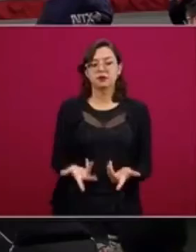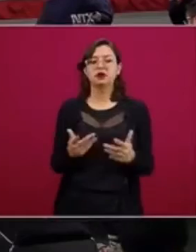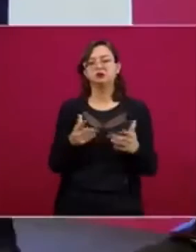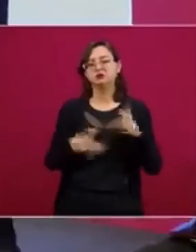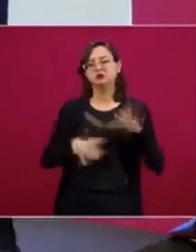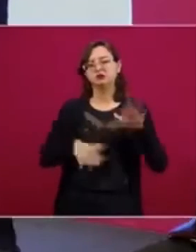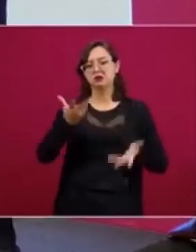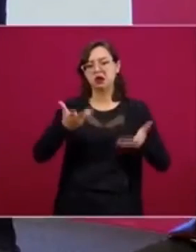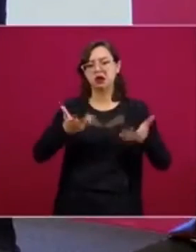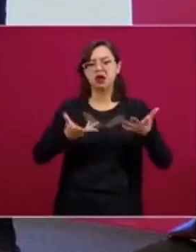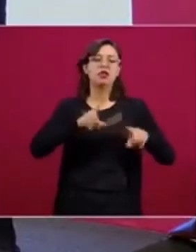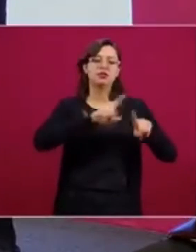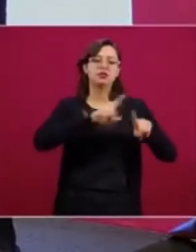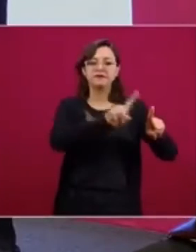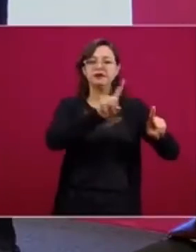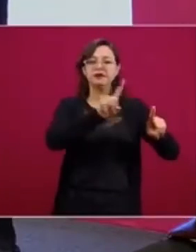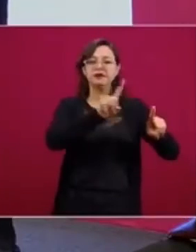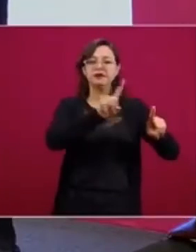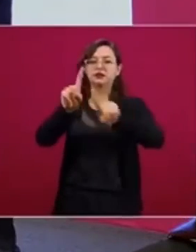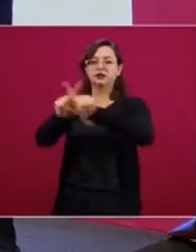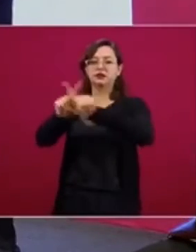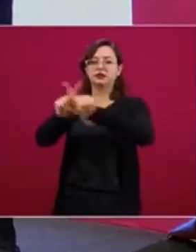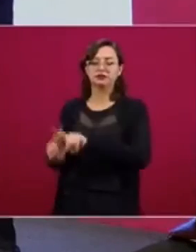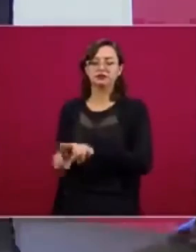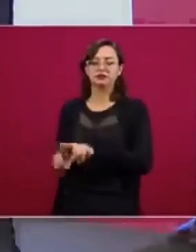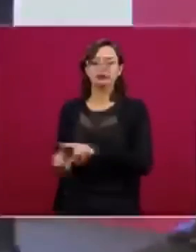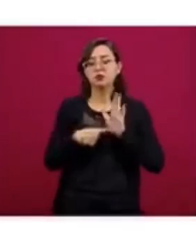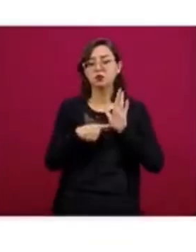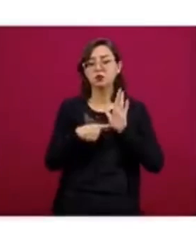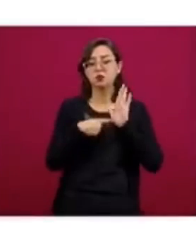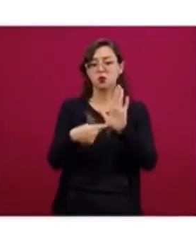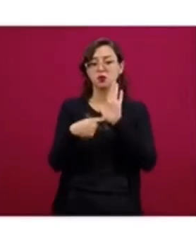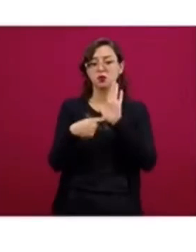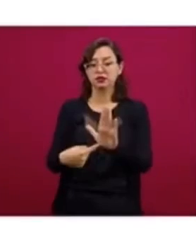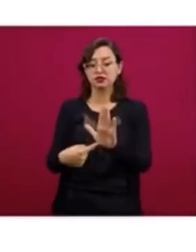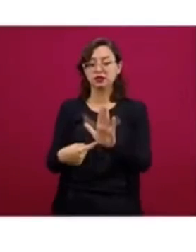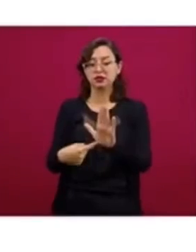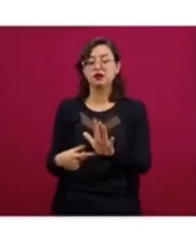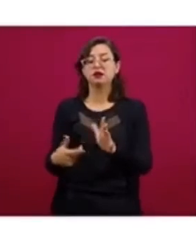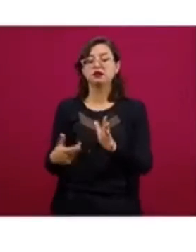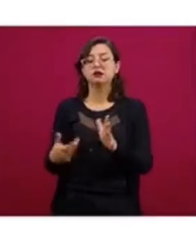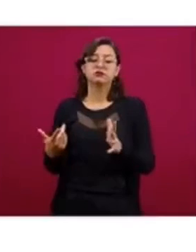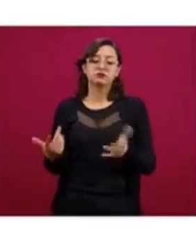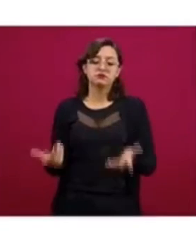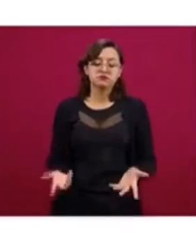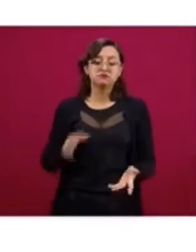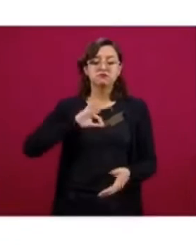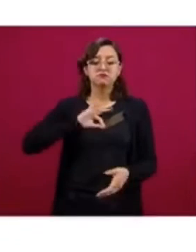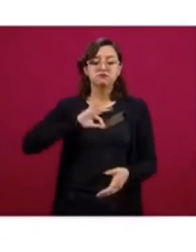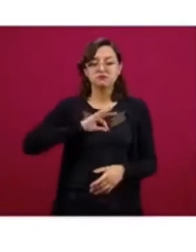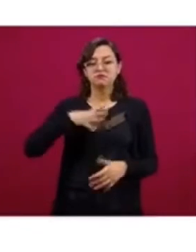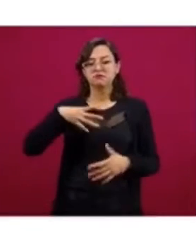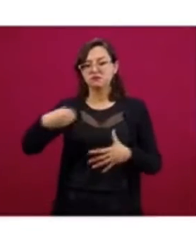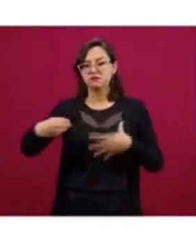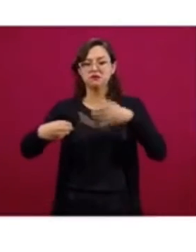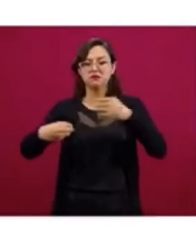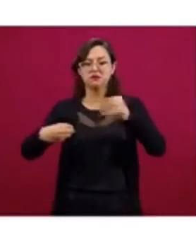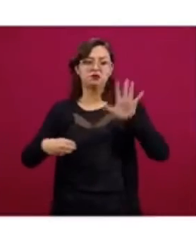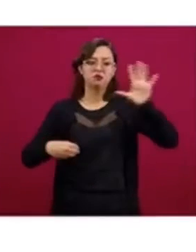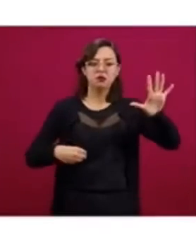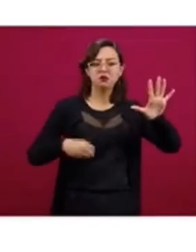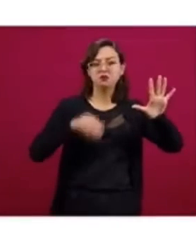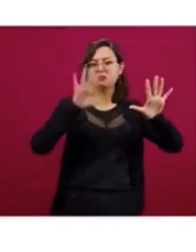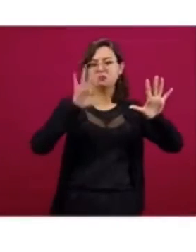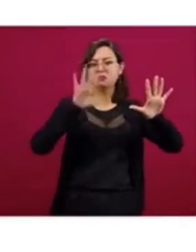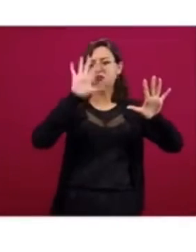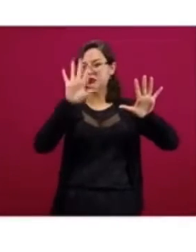tenemos que estar preparados, ¿no? Nosotros como profesionales, como psicólogos, como tanatólogos, tenemos que estar